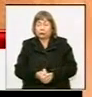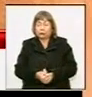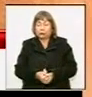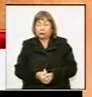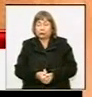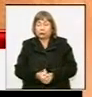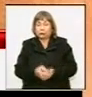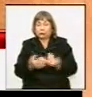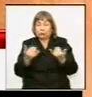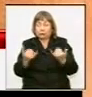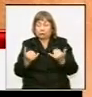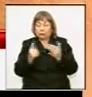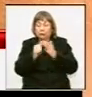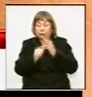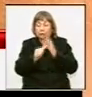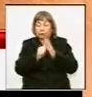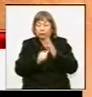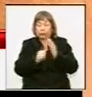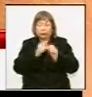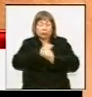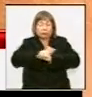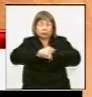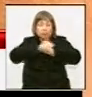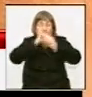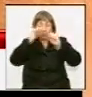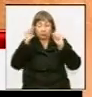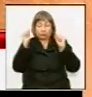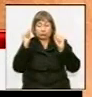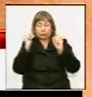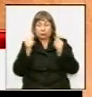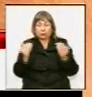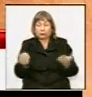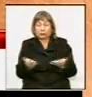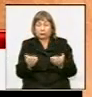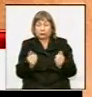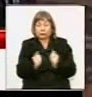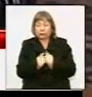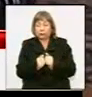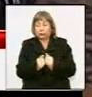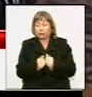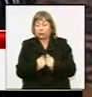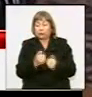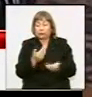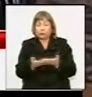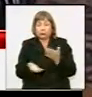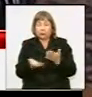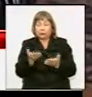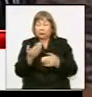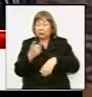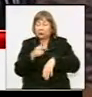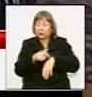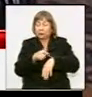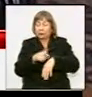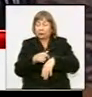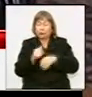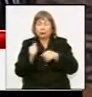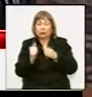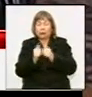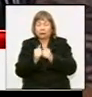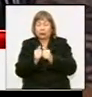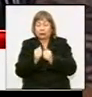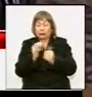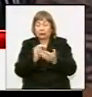día de hoy que hemos tenido de muy temprano, en esta ocasión vamos a estar también en cualquier momento con